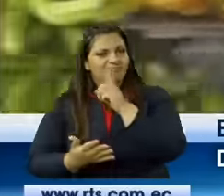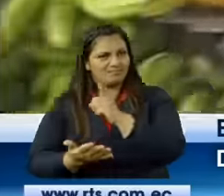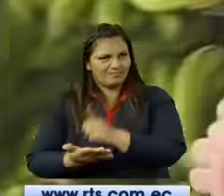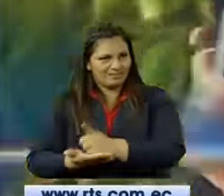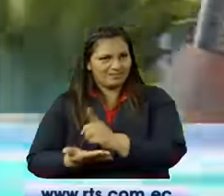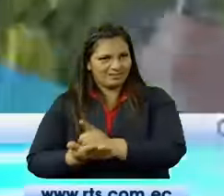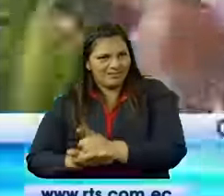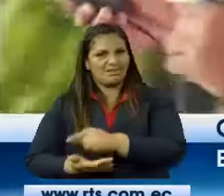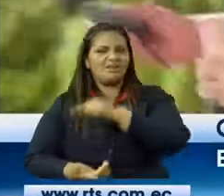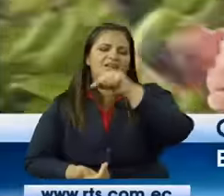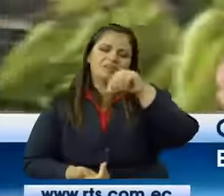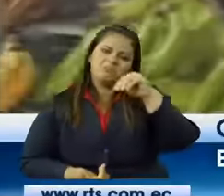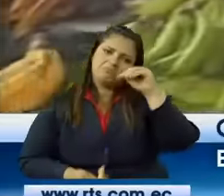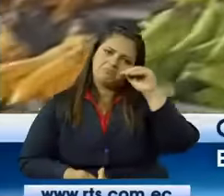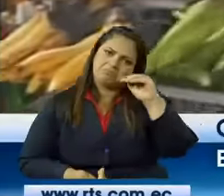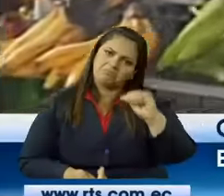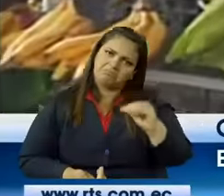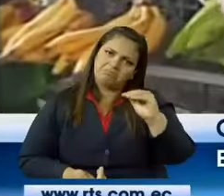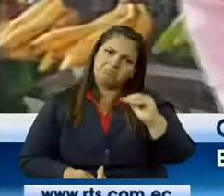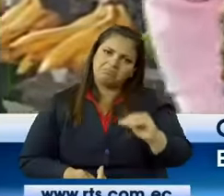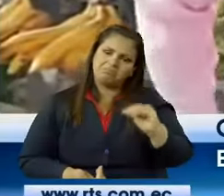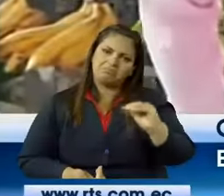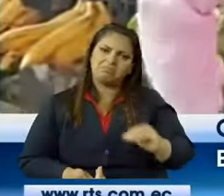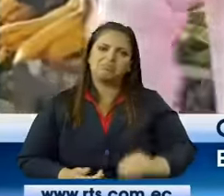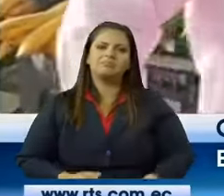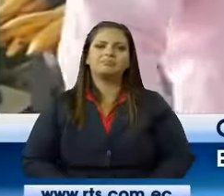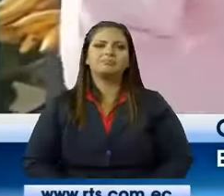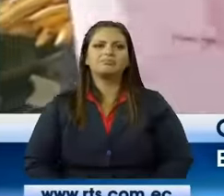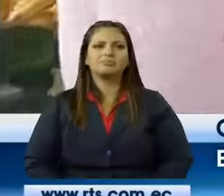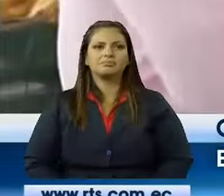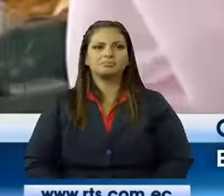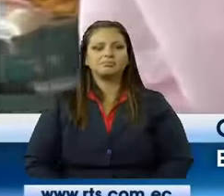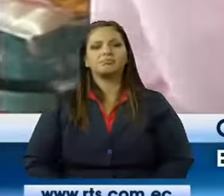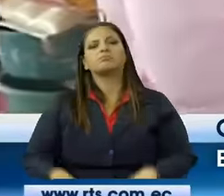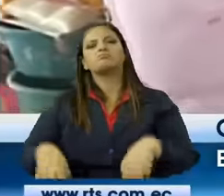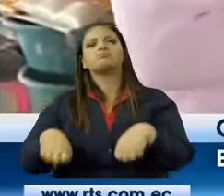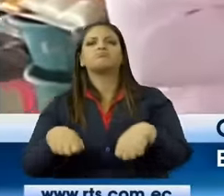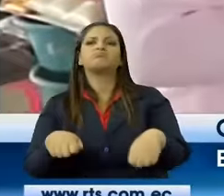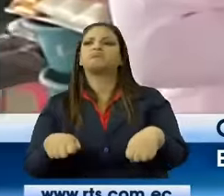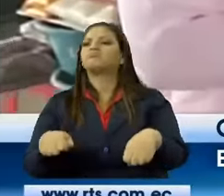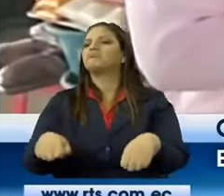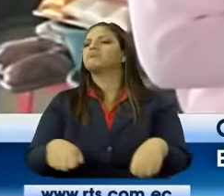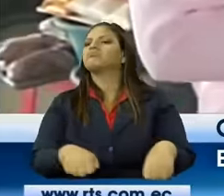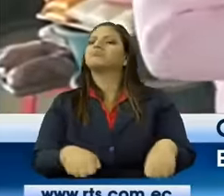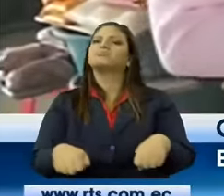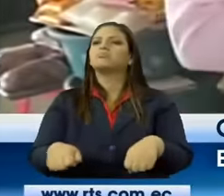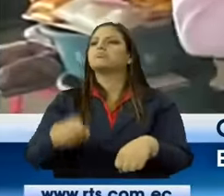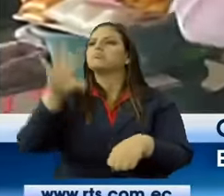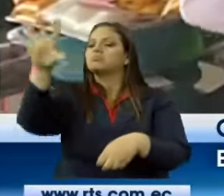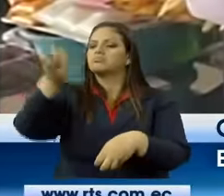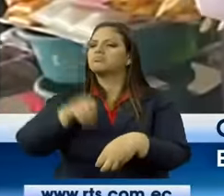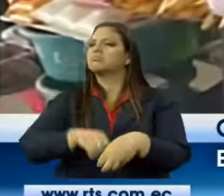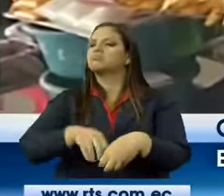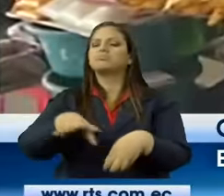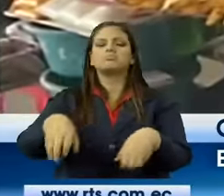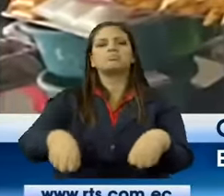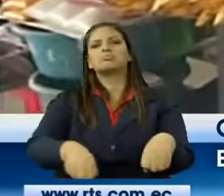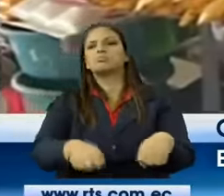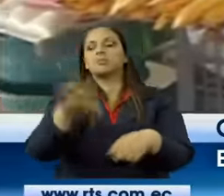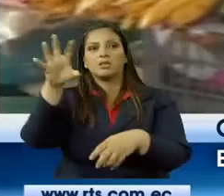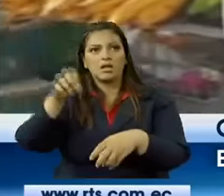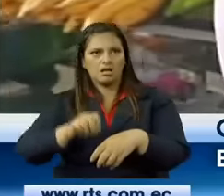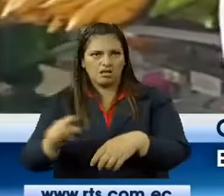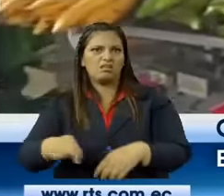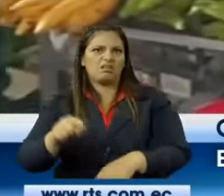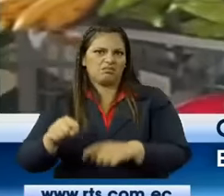lo que quiso decir el señor. Personas que están de pronto acostumbradas a comprar solamente en supermercados y que no vienen aquí a los mercados municipales